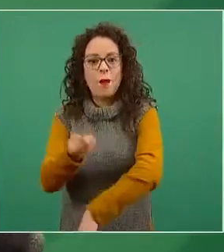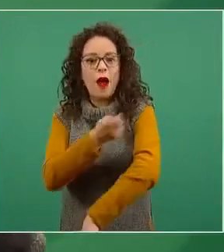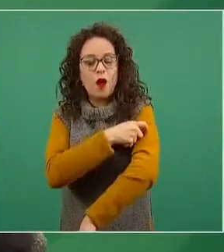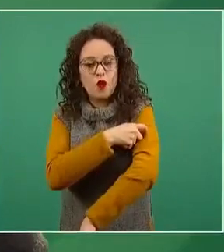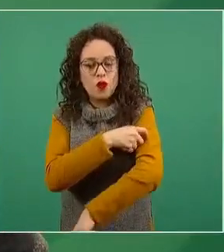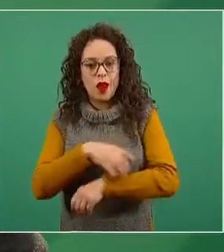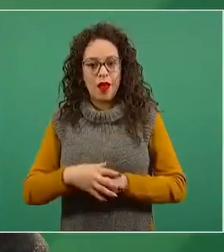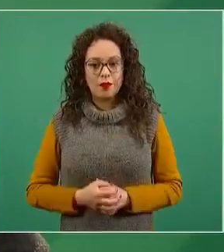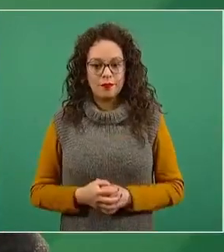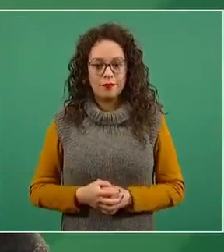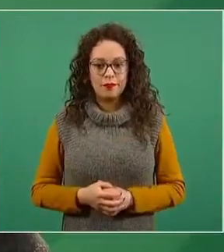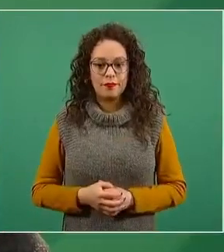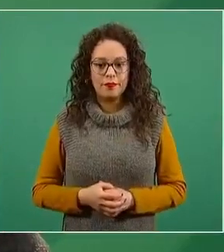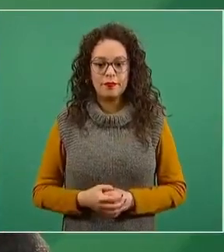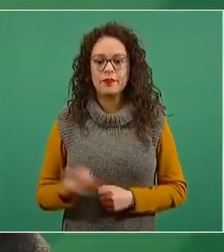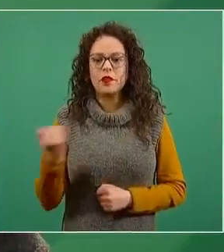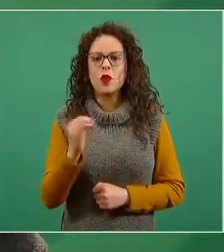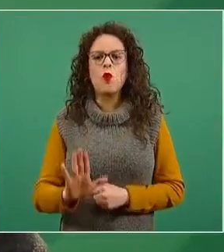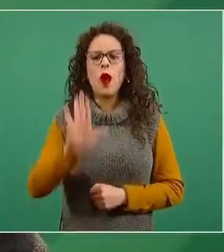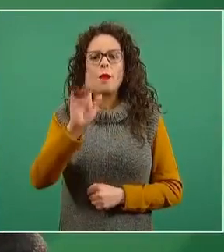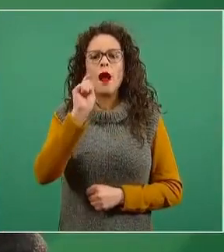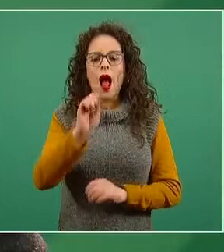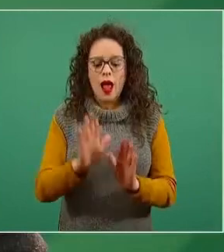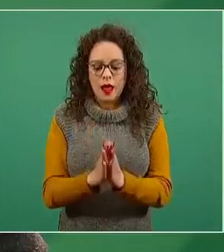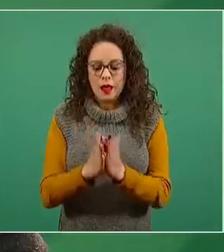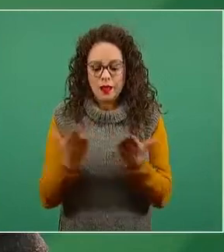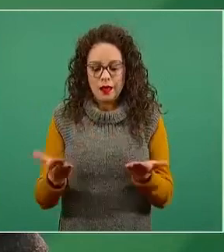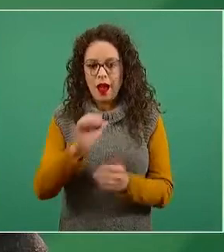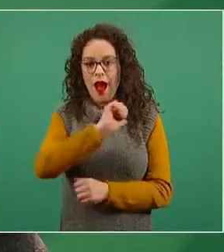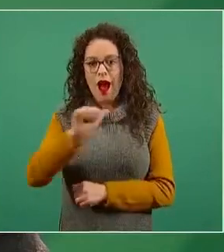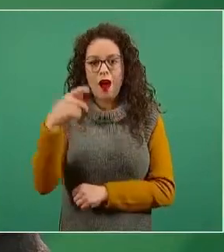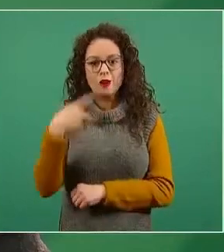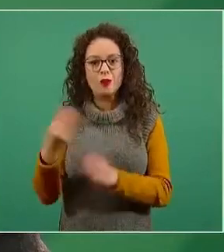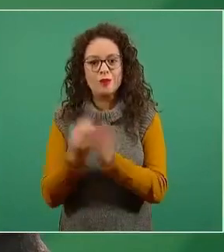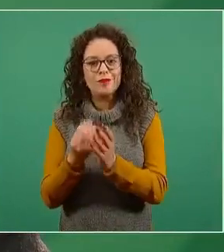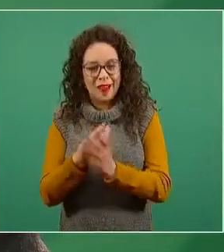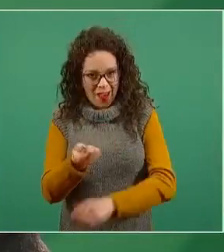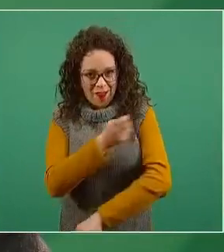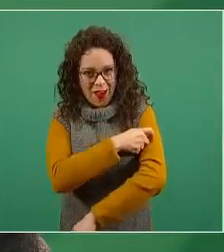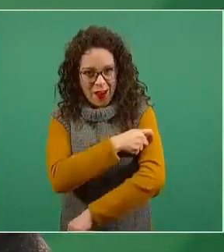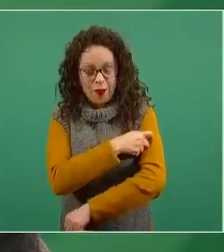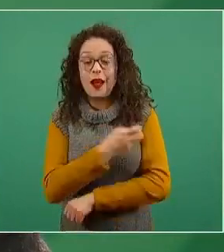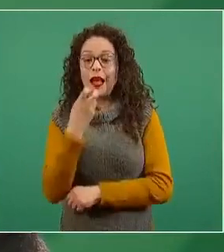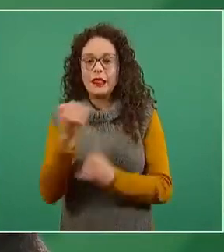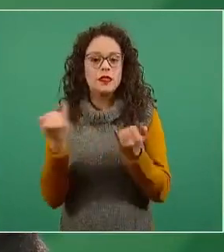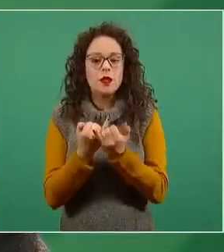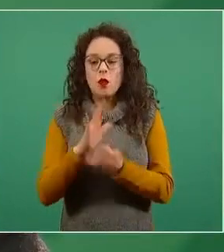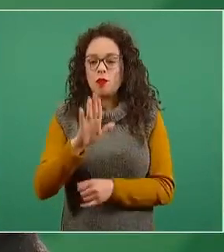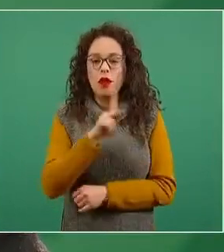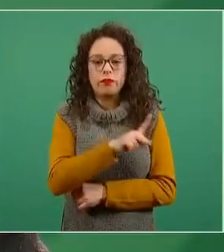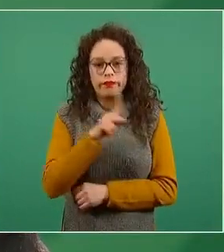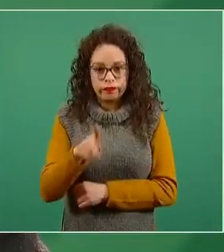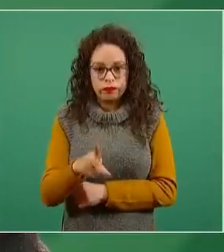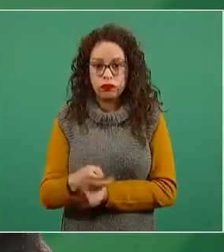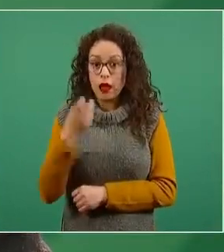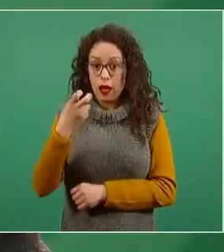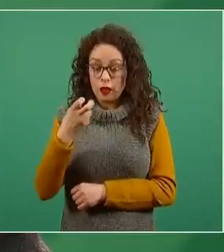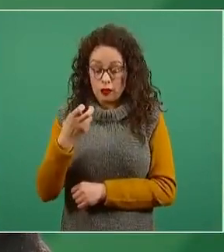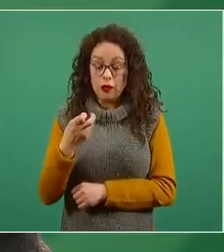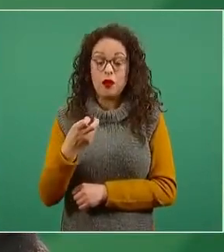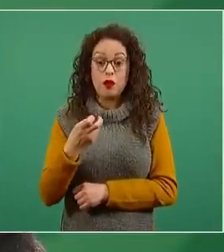que se hace convencionalmente con la cartilla nacional de vacunación. En otros países se está usando este tipo